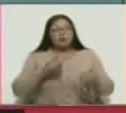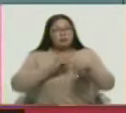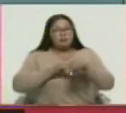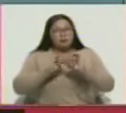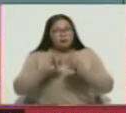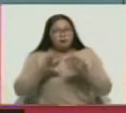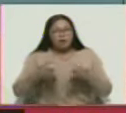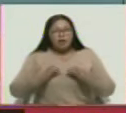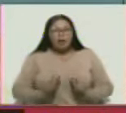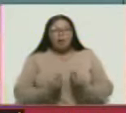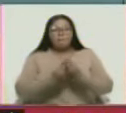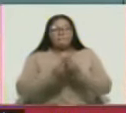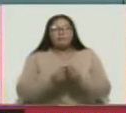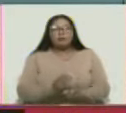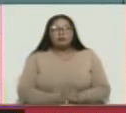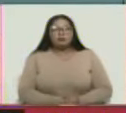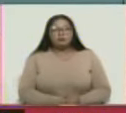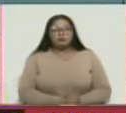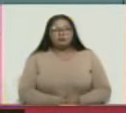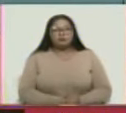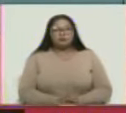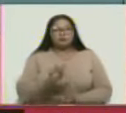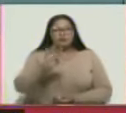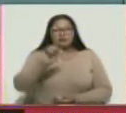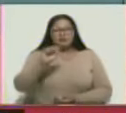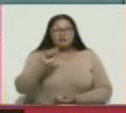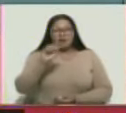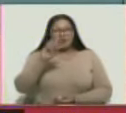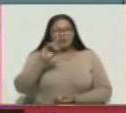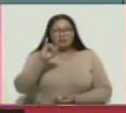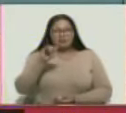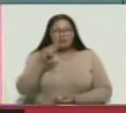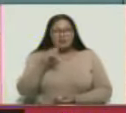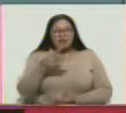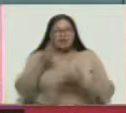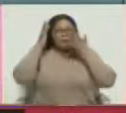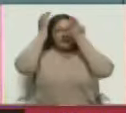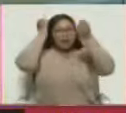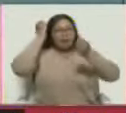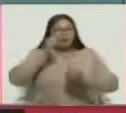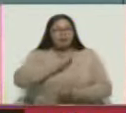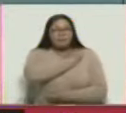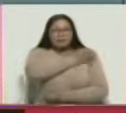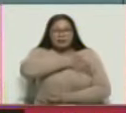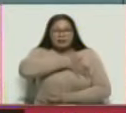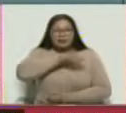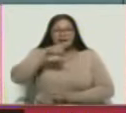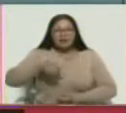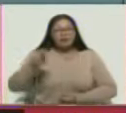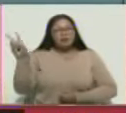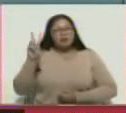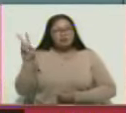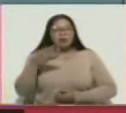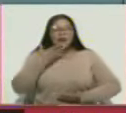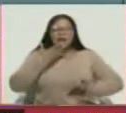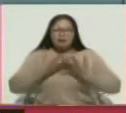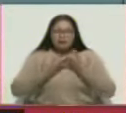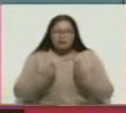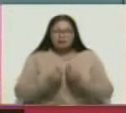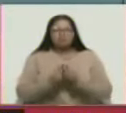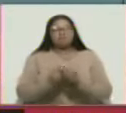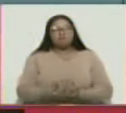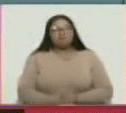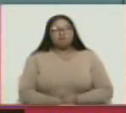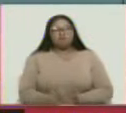Nos acompaña Fadi Al-Sabin, embajador de Palestina en Venezuela. Y bueno, gracias, embajador, nos honra